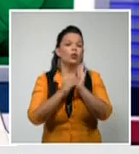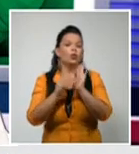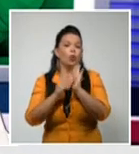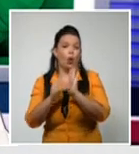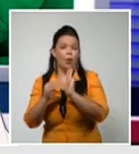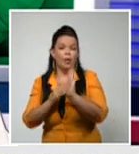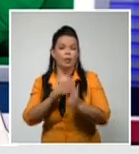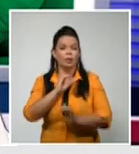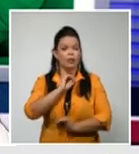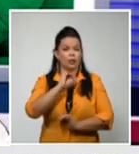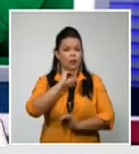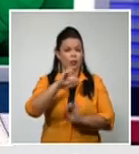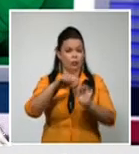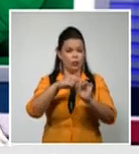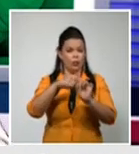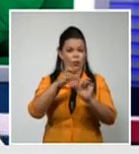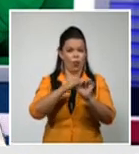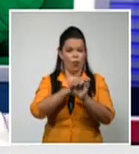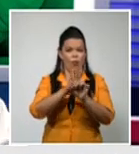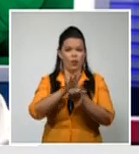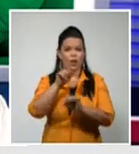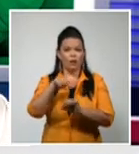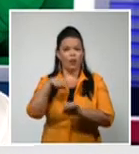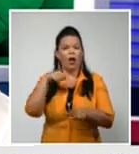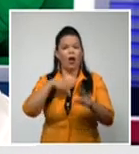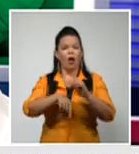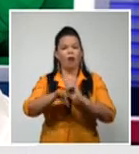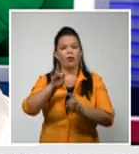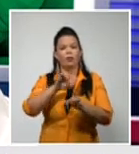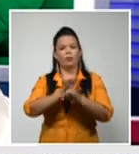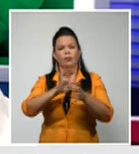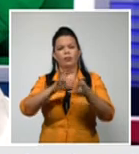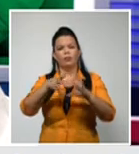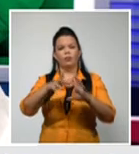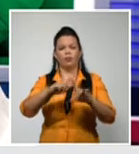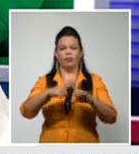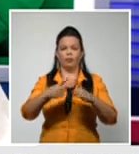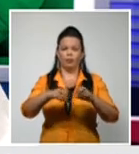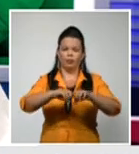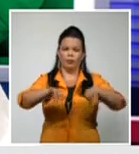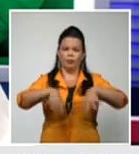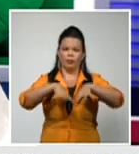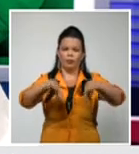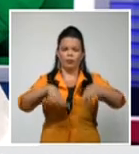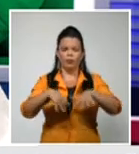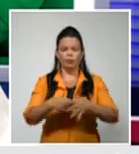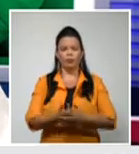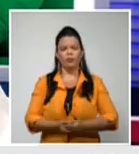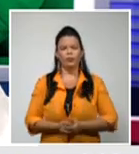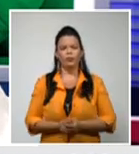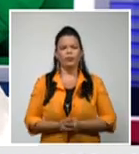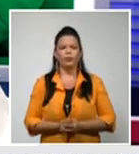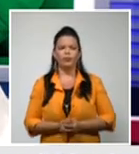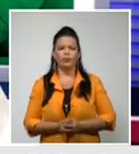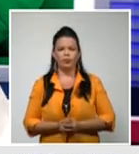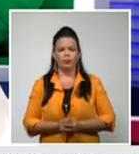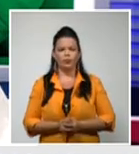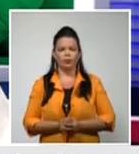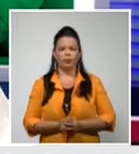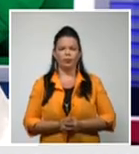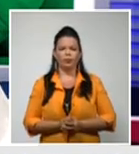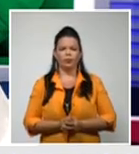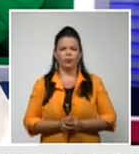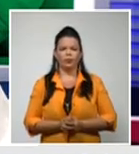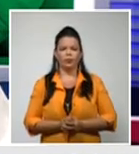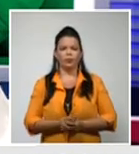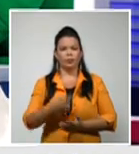COVID, pues se complejizó, llegó a tener una importante transmisión. En la curva se